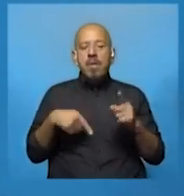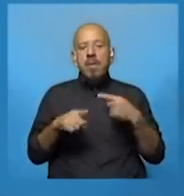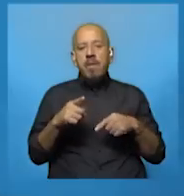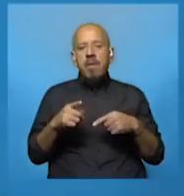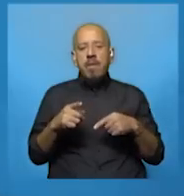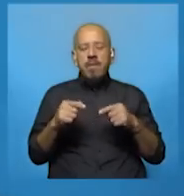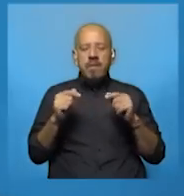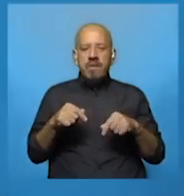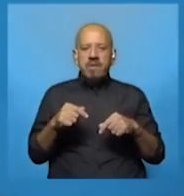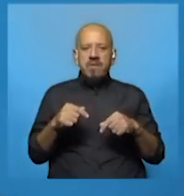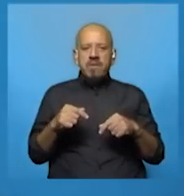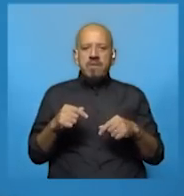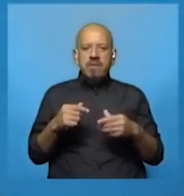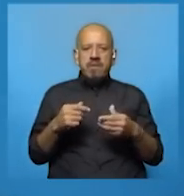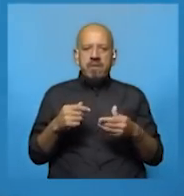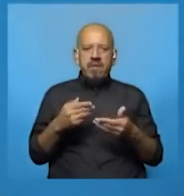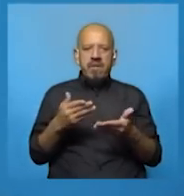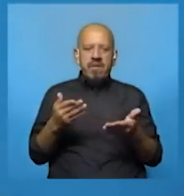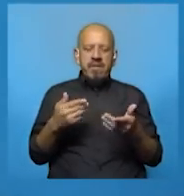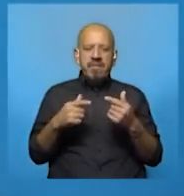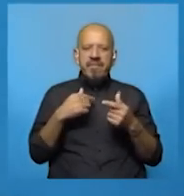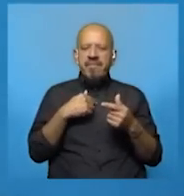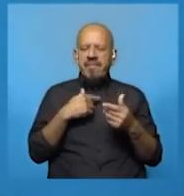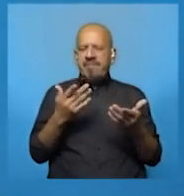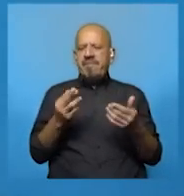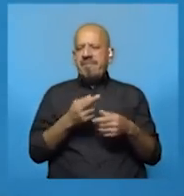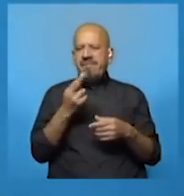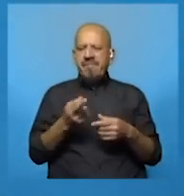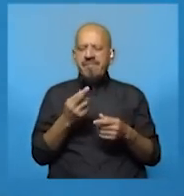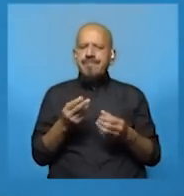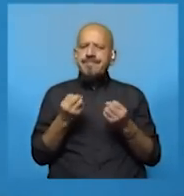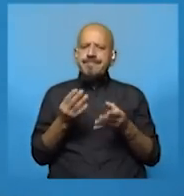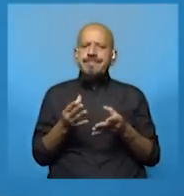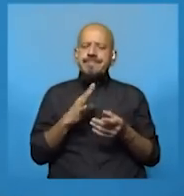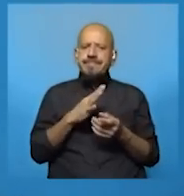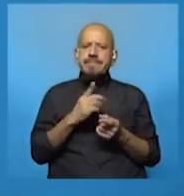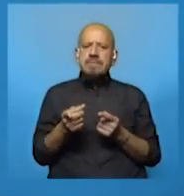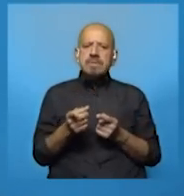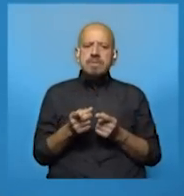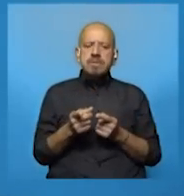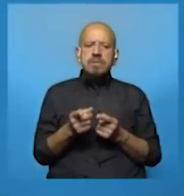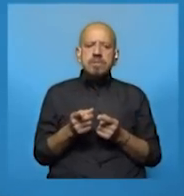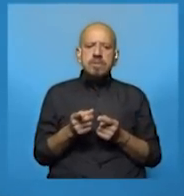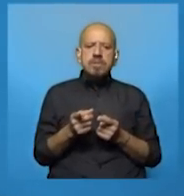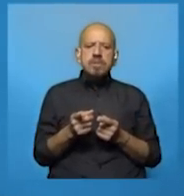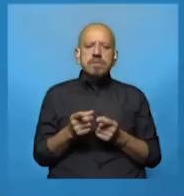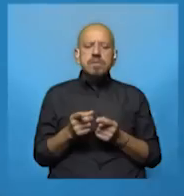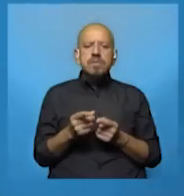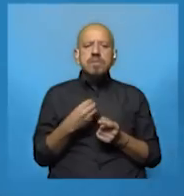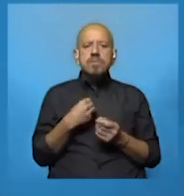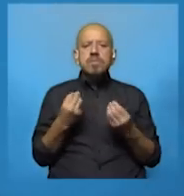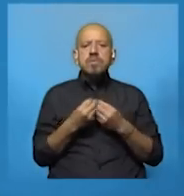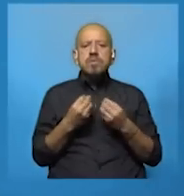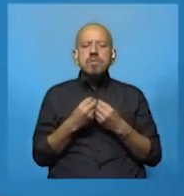claramente es llama la atención porque se ha intentado varias veces legislar el enriquecimiento